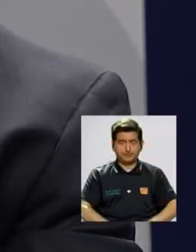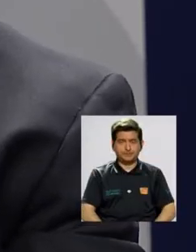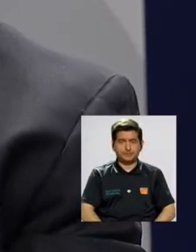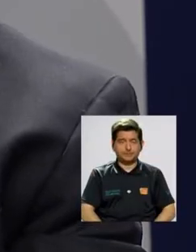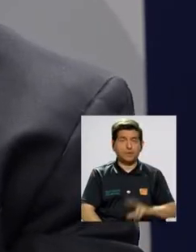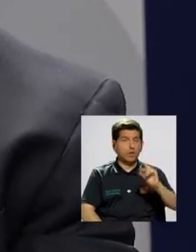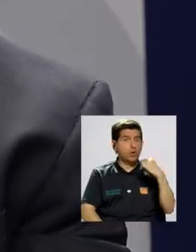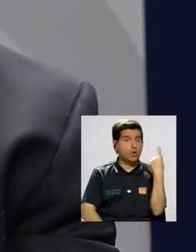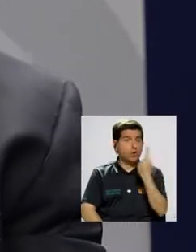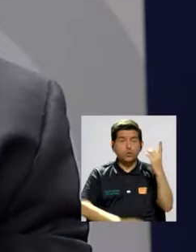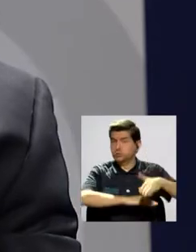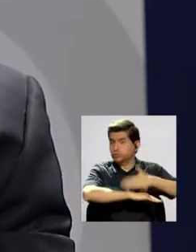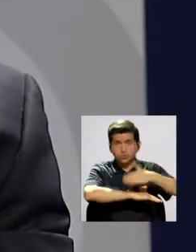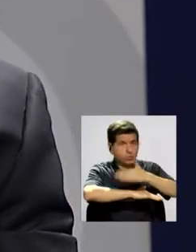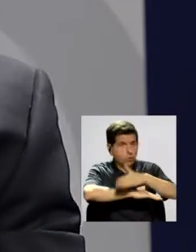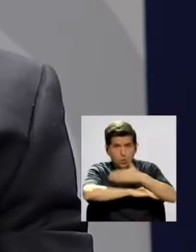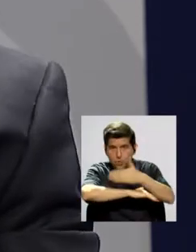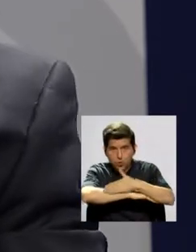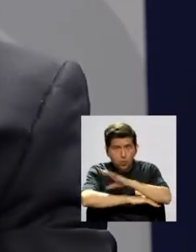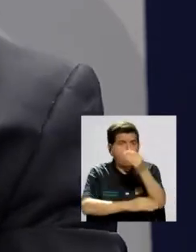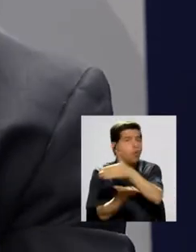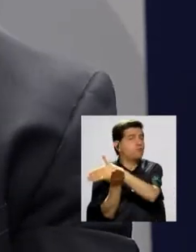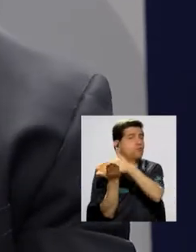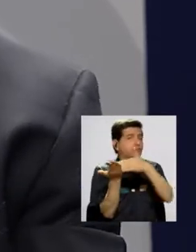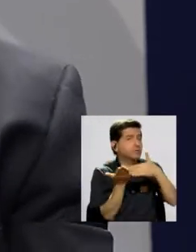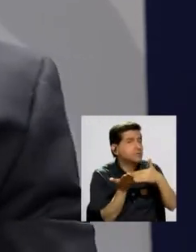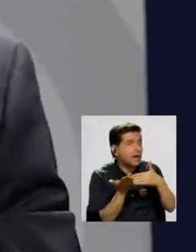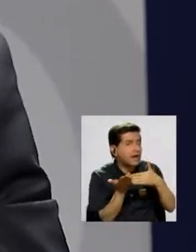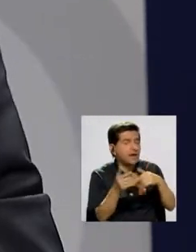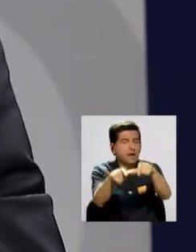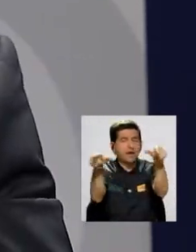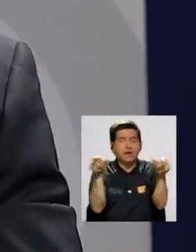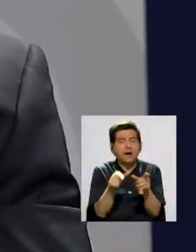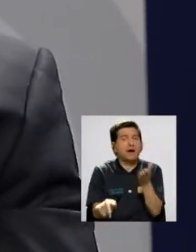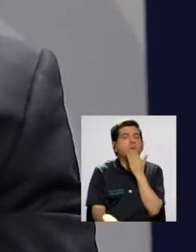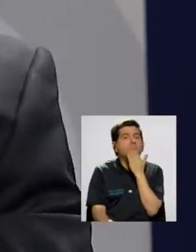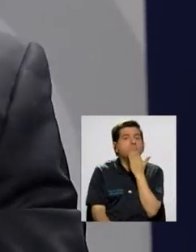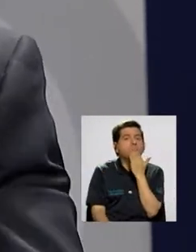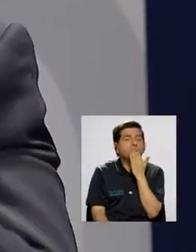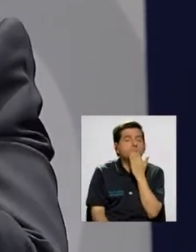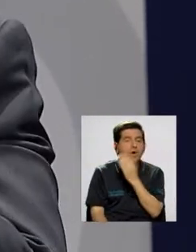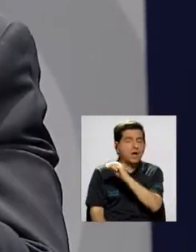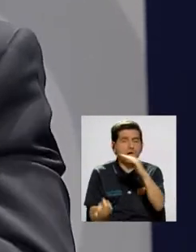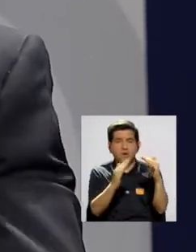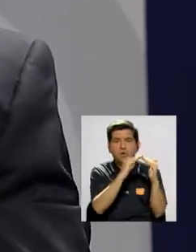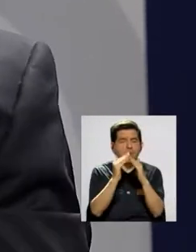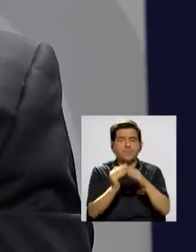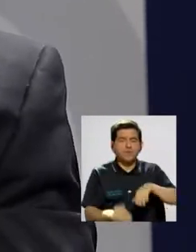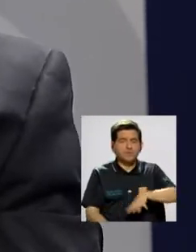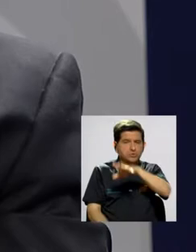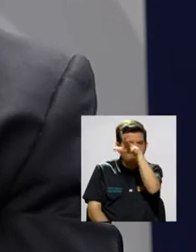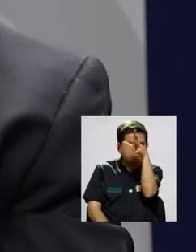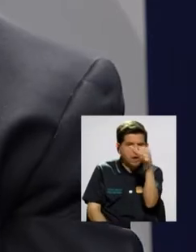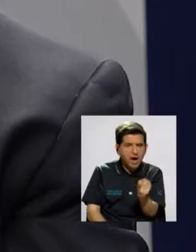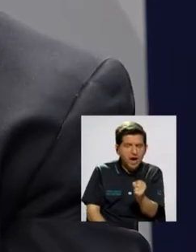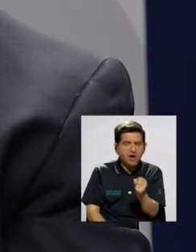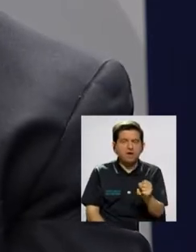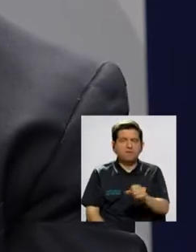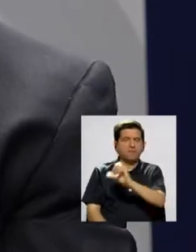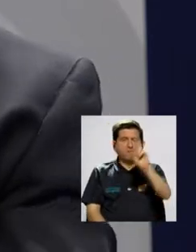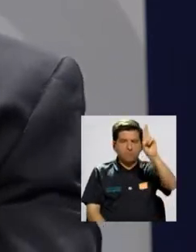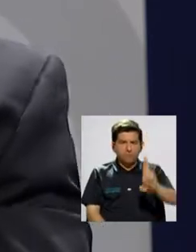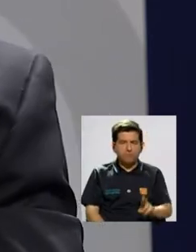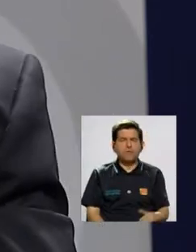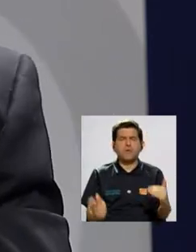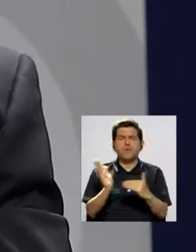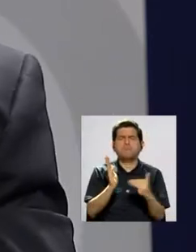No solo en las costas, sí. En las zonas fronterizas, en los territorios indígenas, en las poblaciones afrocostarricenses, en la cantidad de